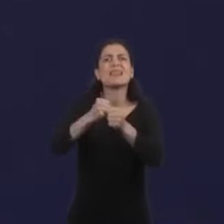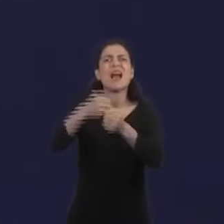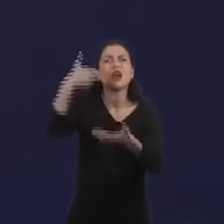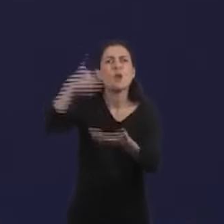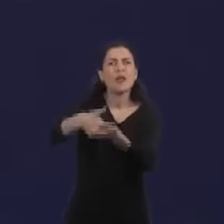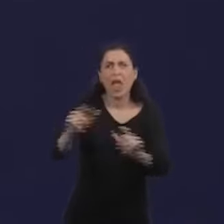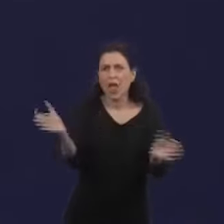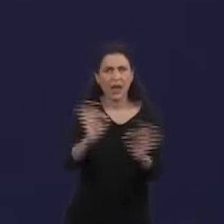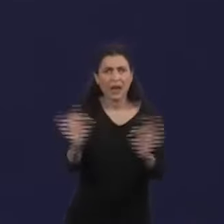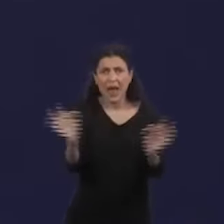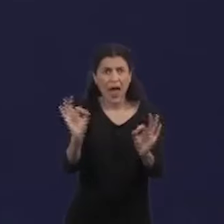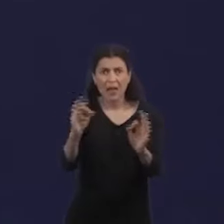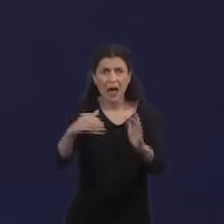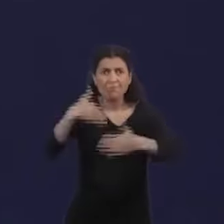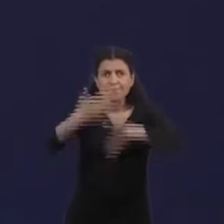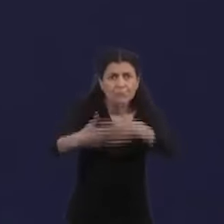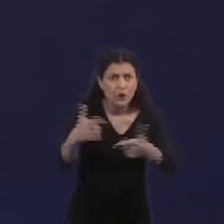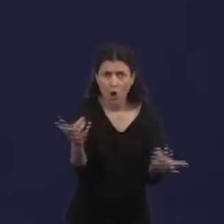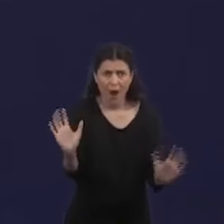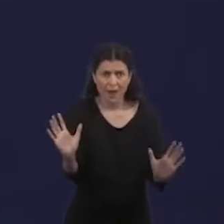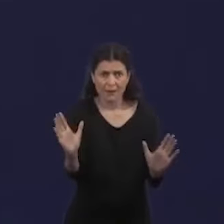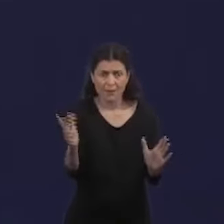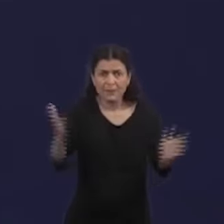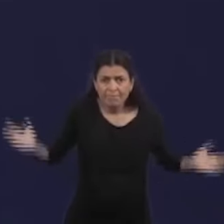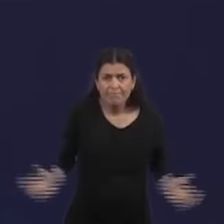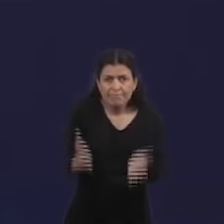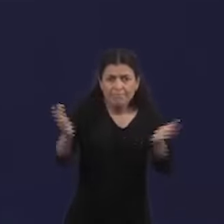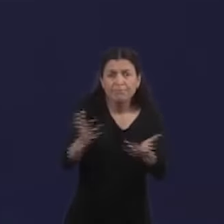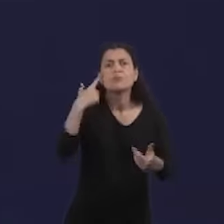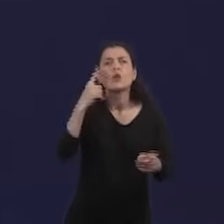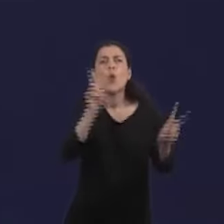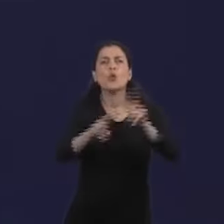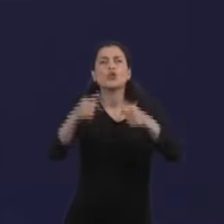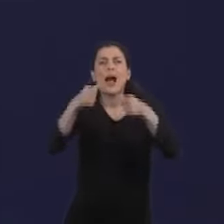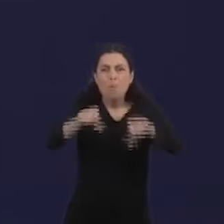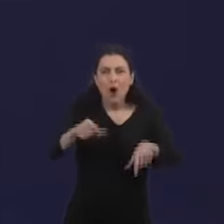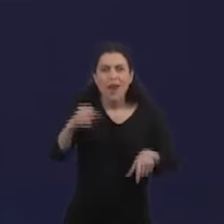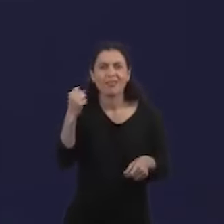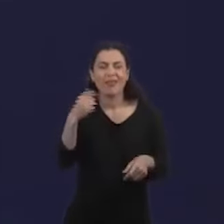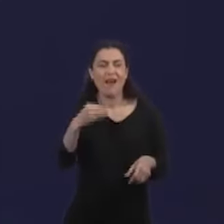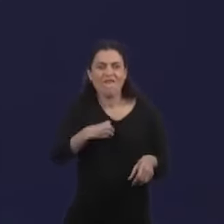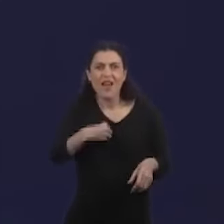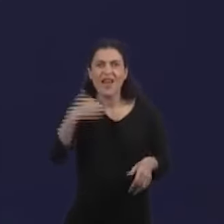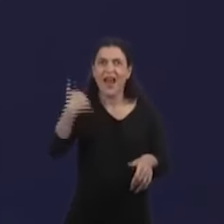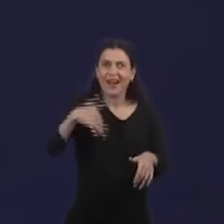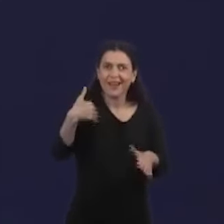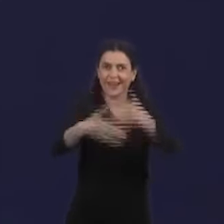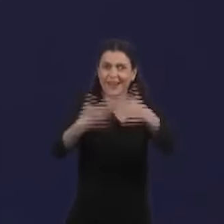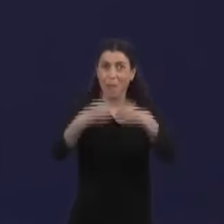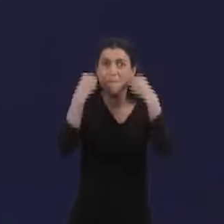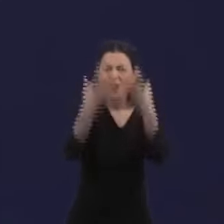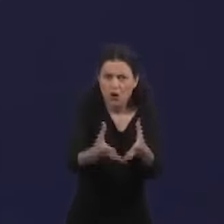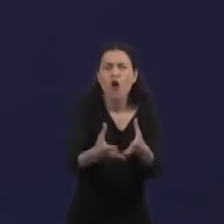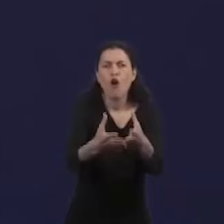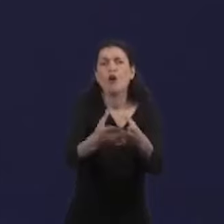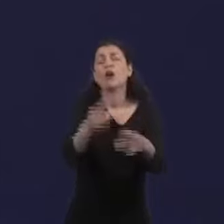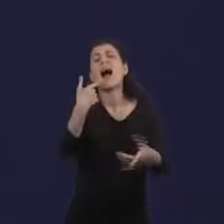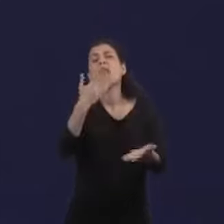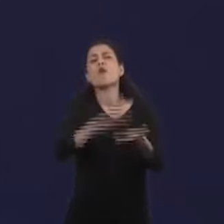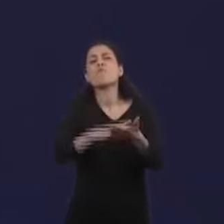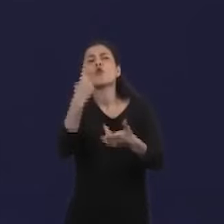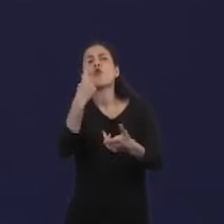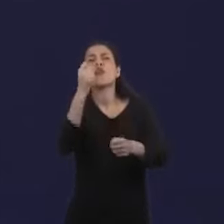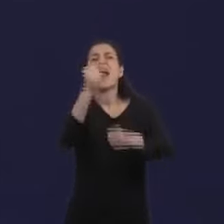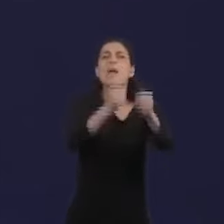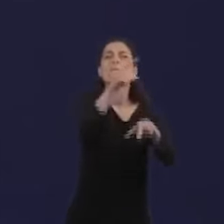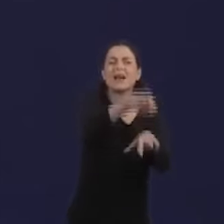invirtiendo contratando creciendo apostando y Esto va por la Esto va por una empresa va